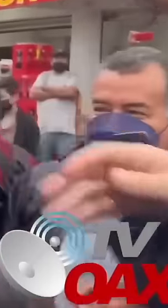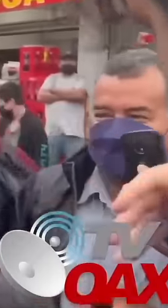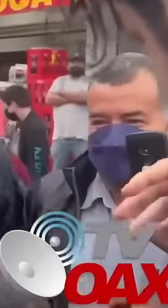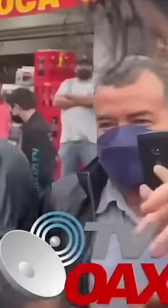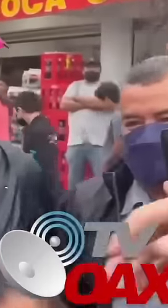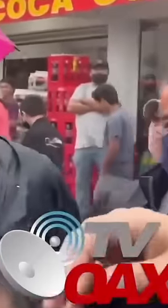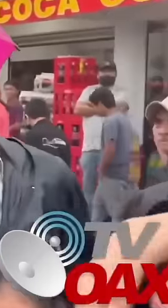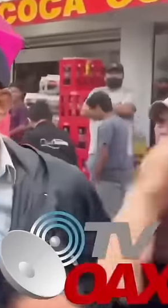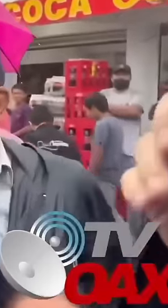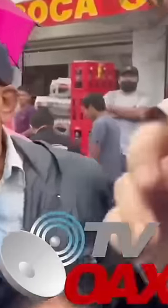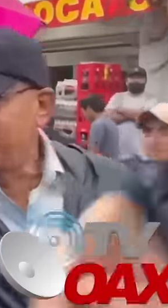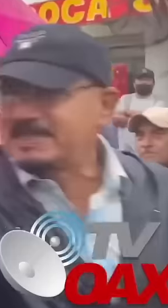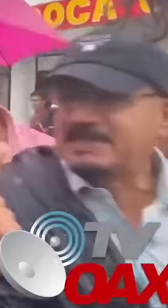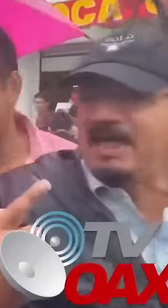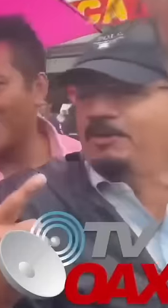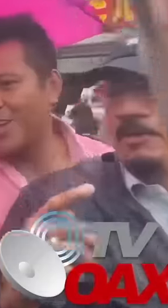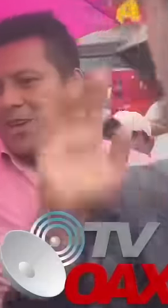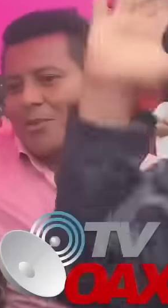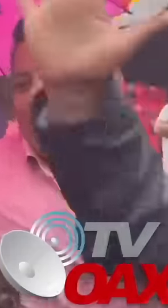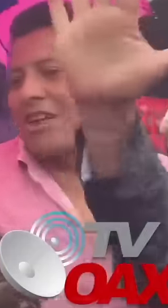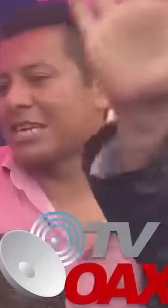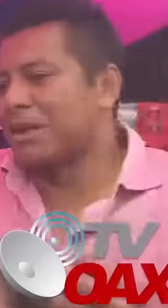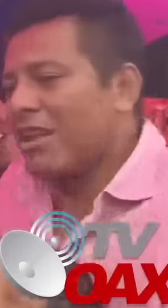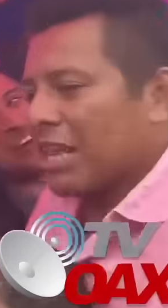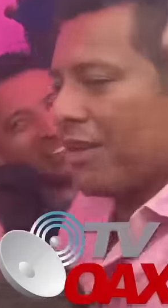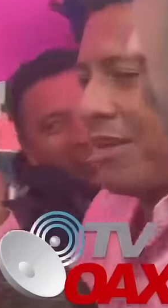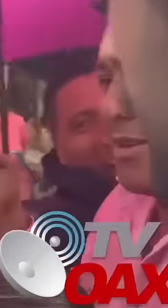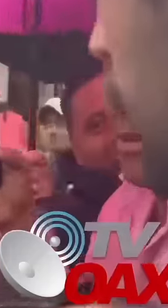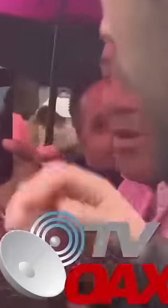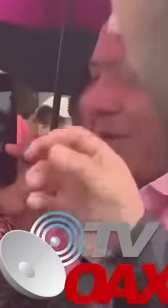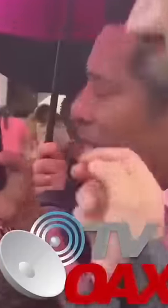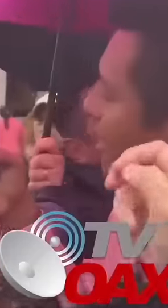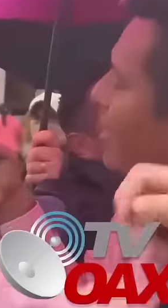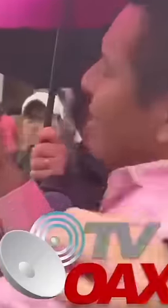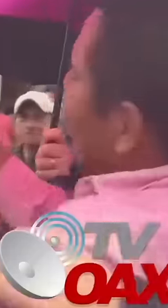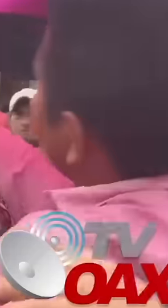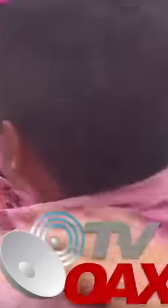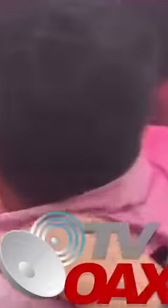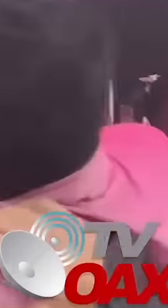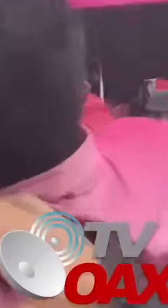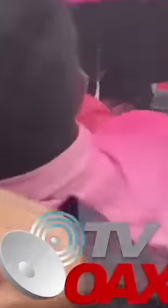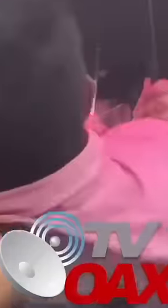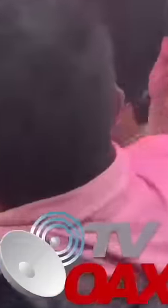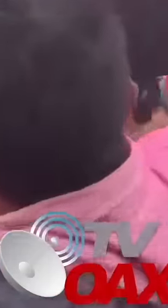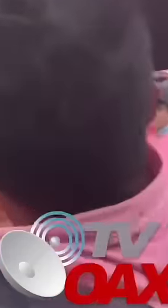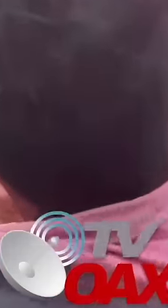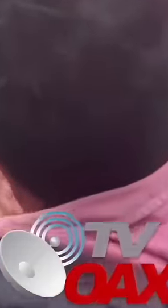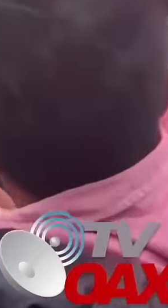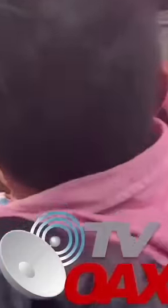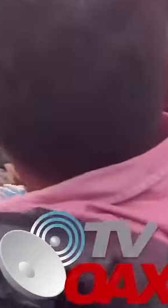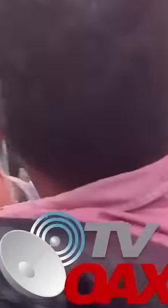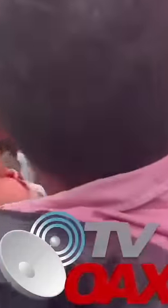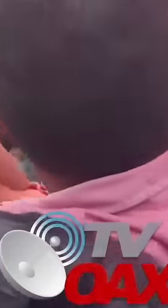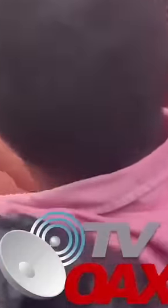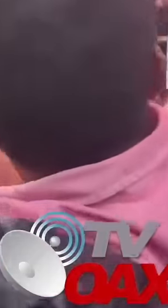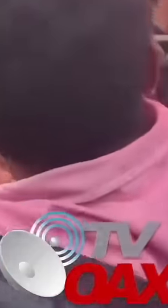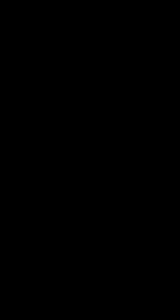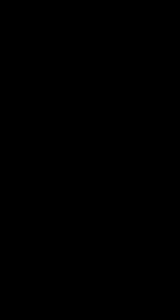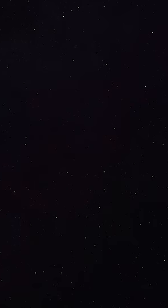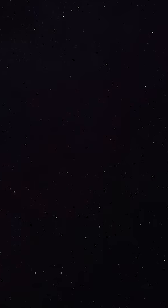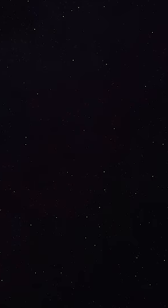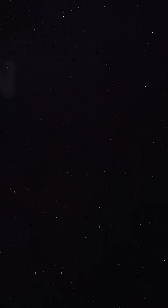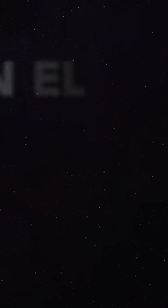Los europeos me siento representado. Presidente, que Dios le bendiga. Lo queremos, señor presidente. Gracias.